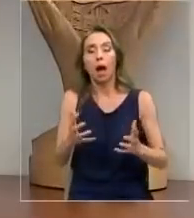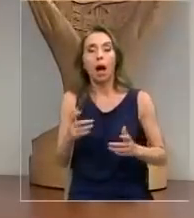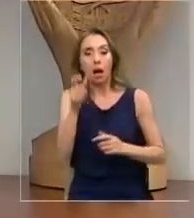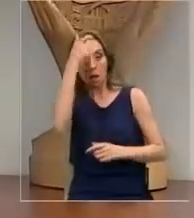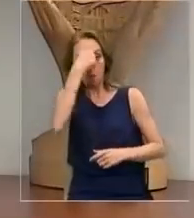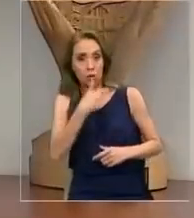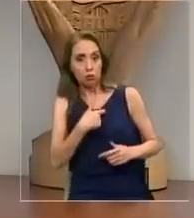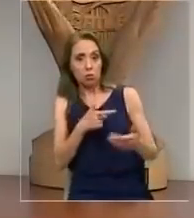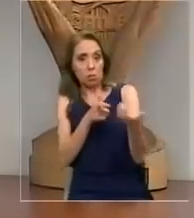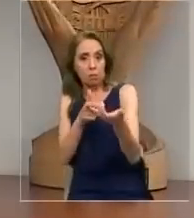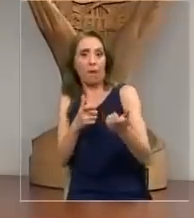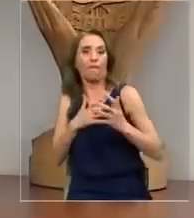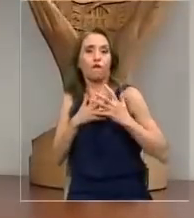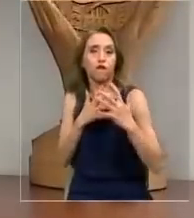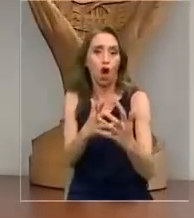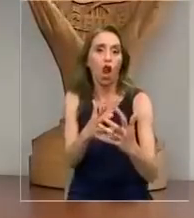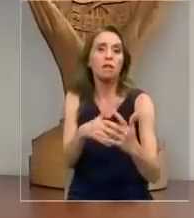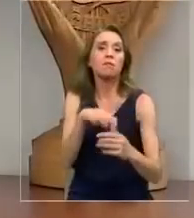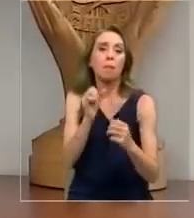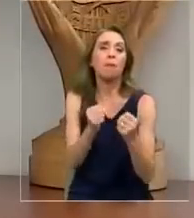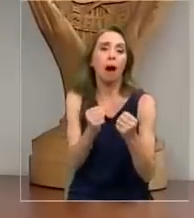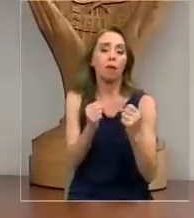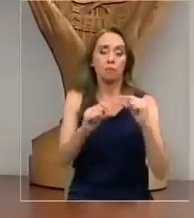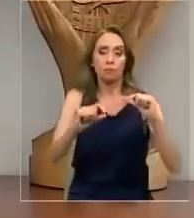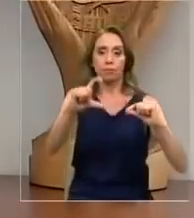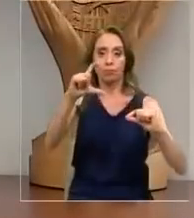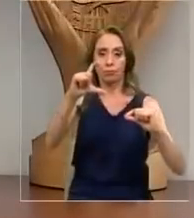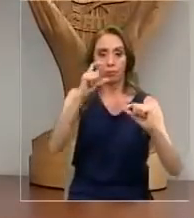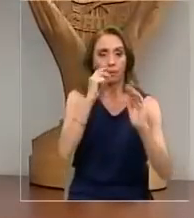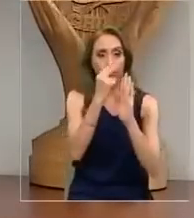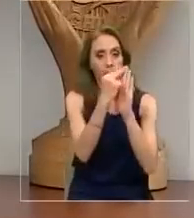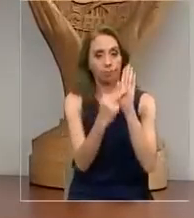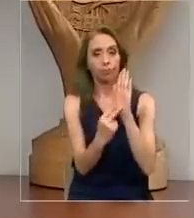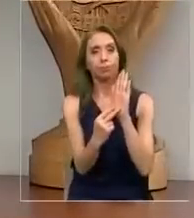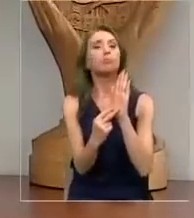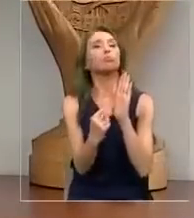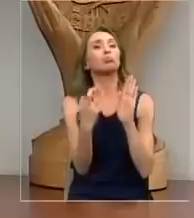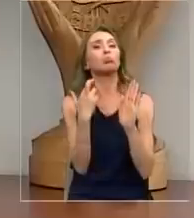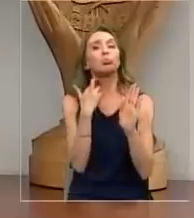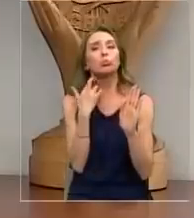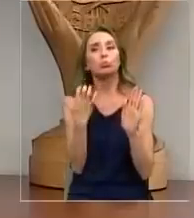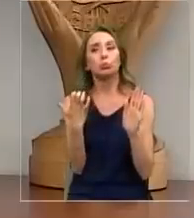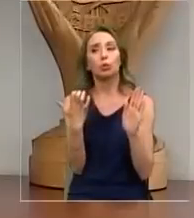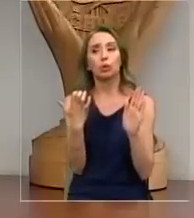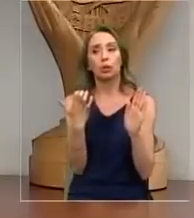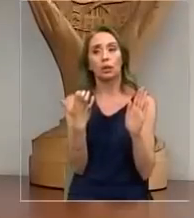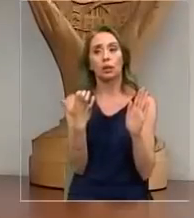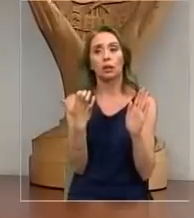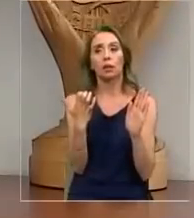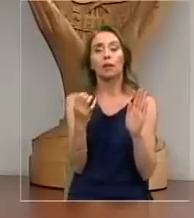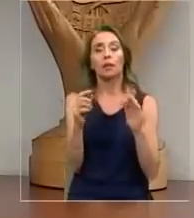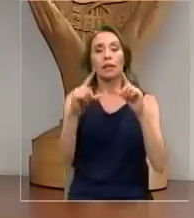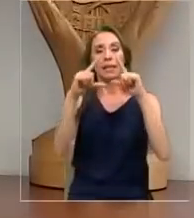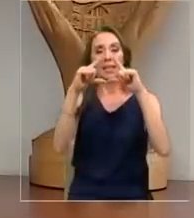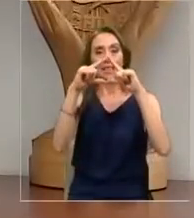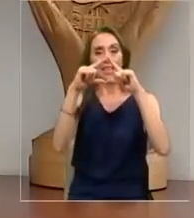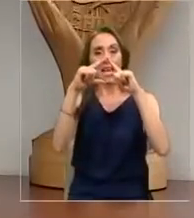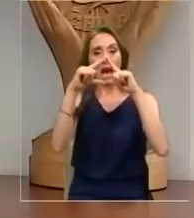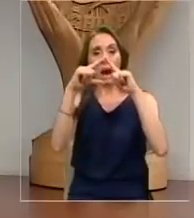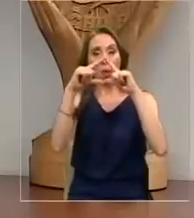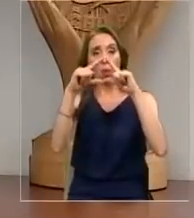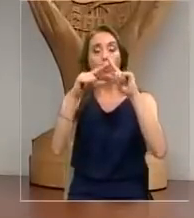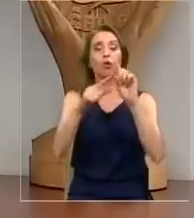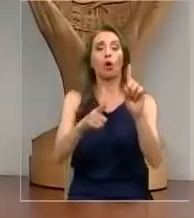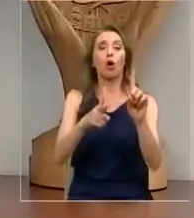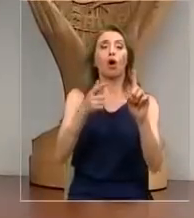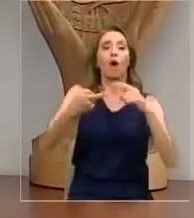violencia, y eso uno lo podría inferir razonablemente a este triángulo que hay del homicidio,